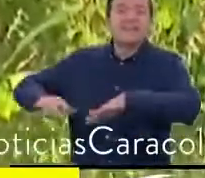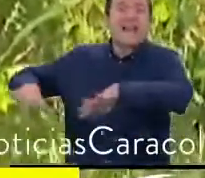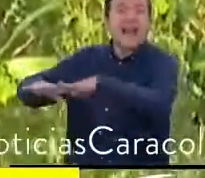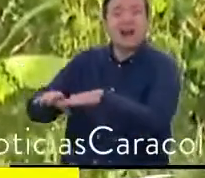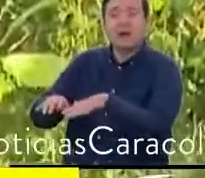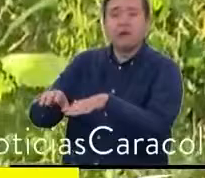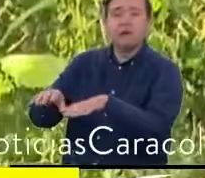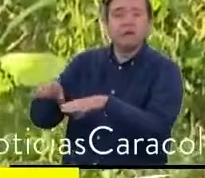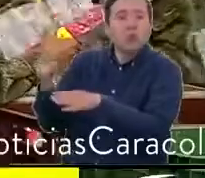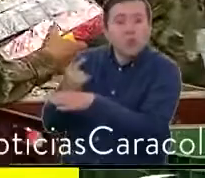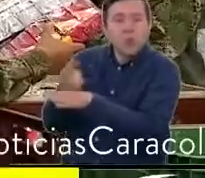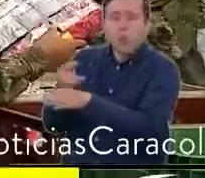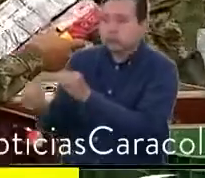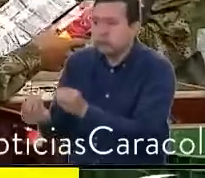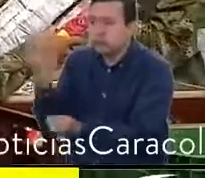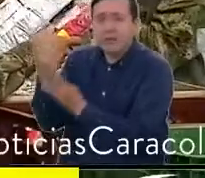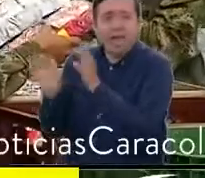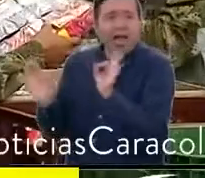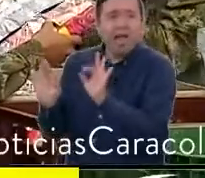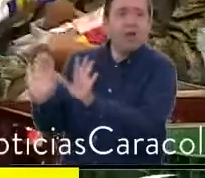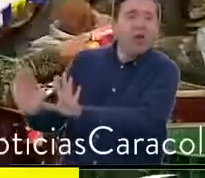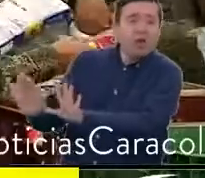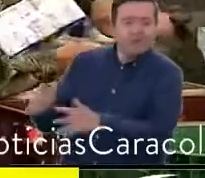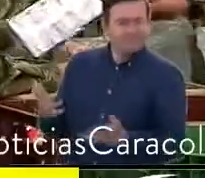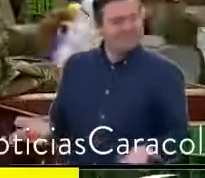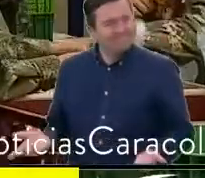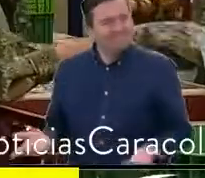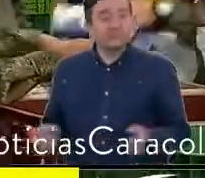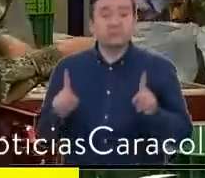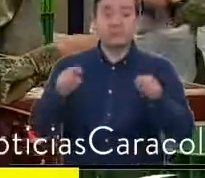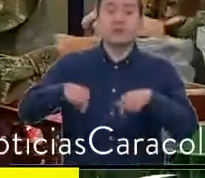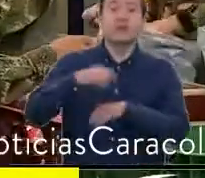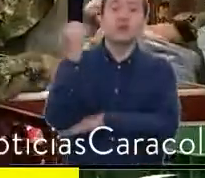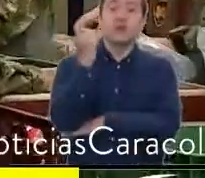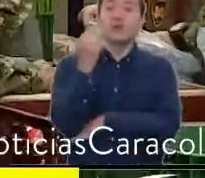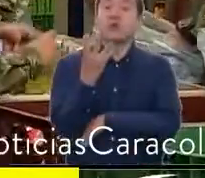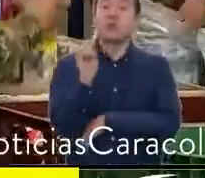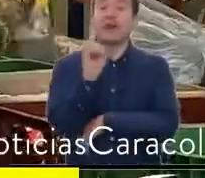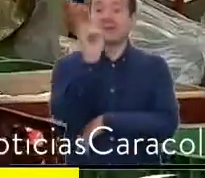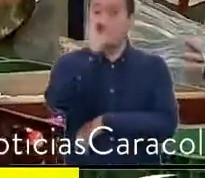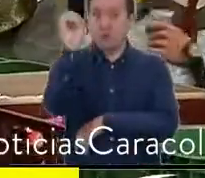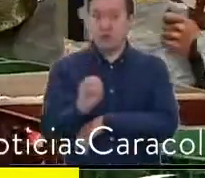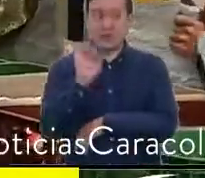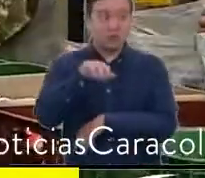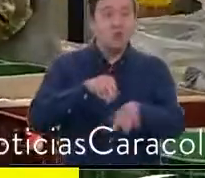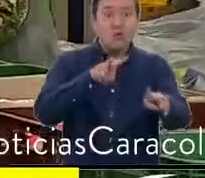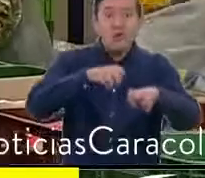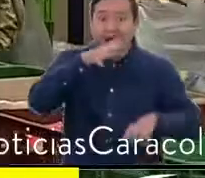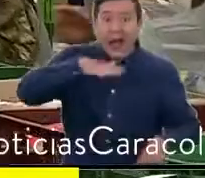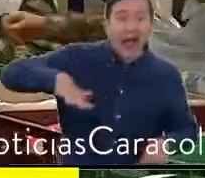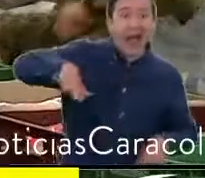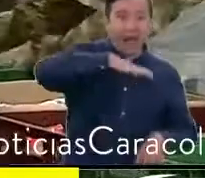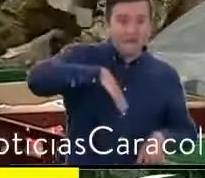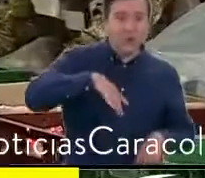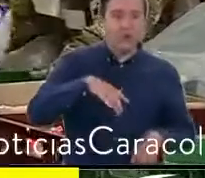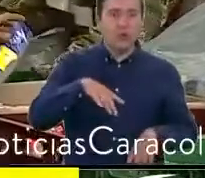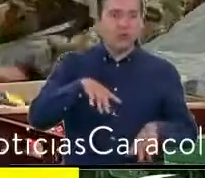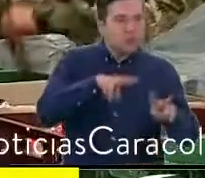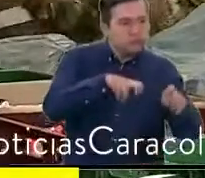país el 40% de lo que se produce en nuestros campos o no se cosecha o no